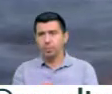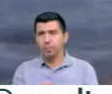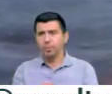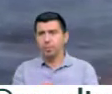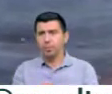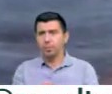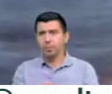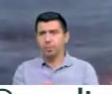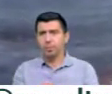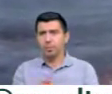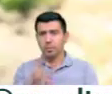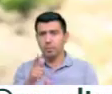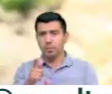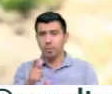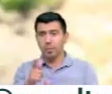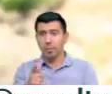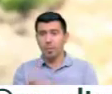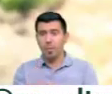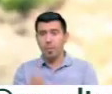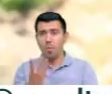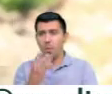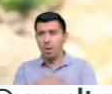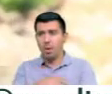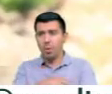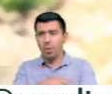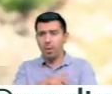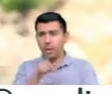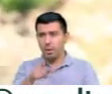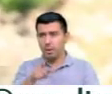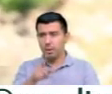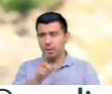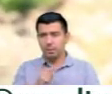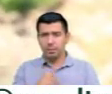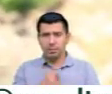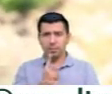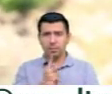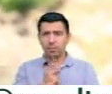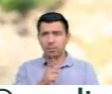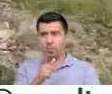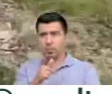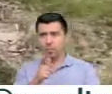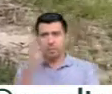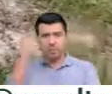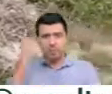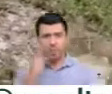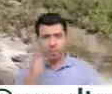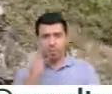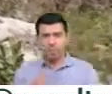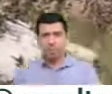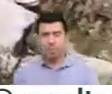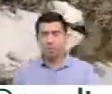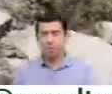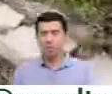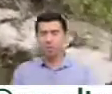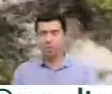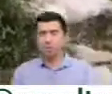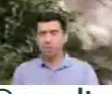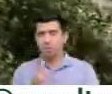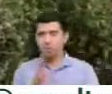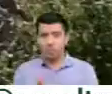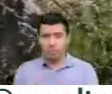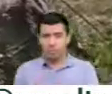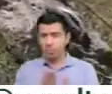debo decirlo, soy la persona más interesada en que esta historia se conserve, se mantenga. El sendero, que hoy